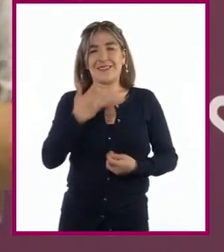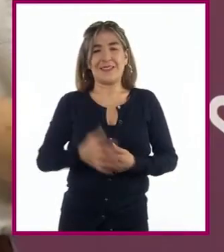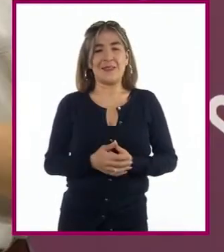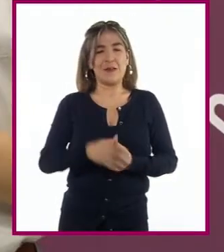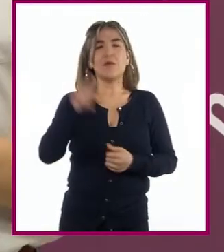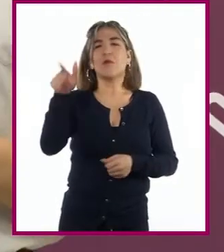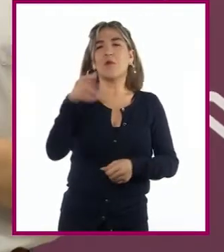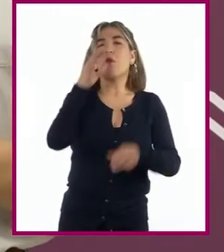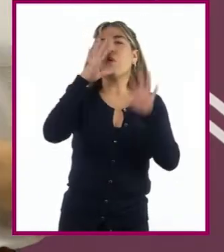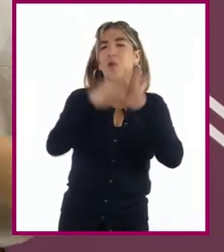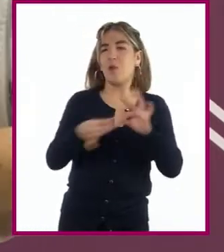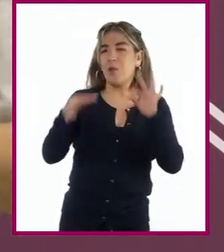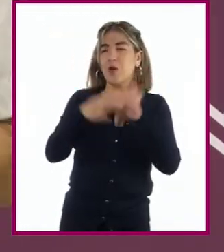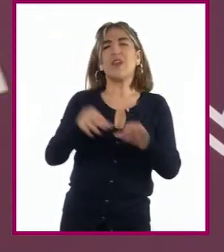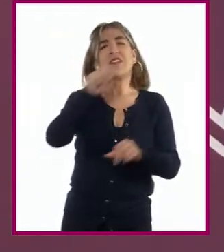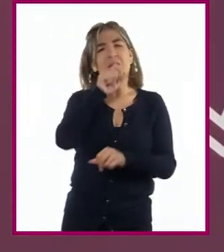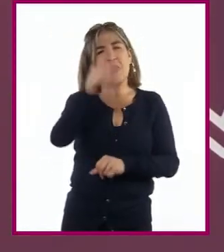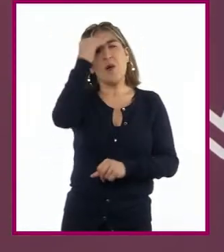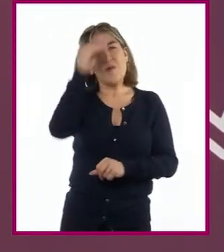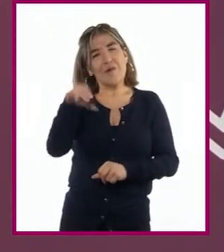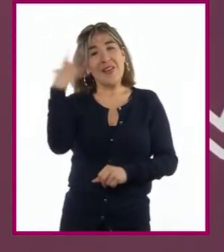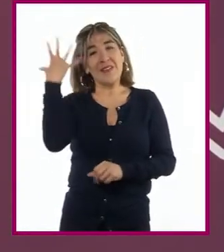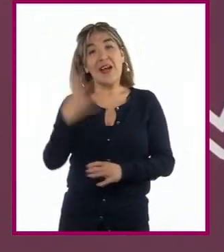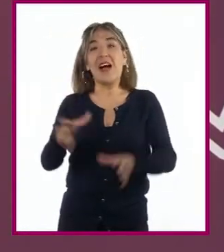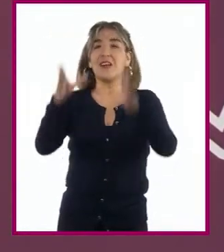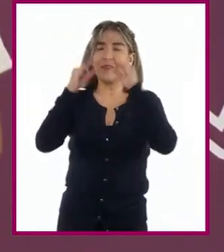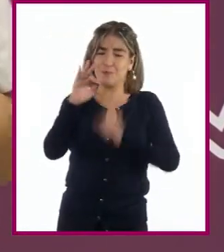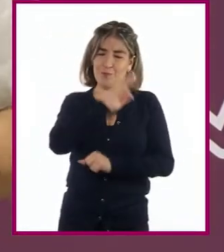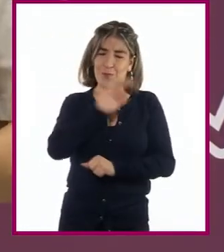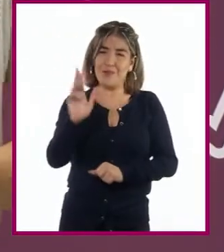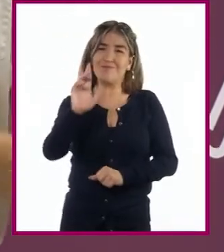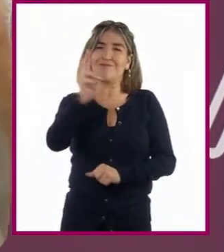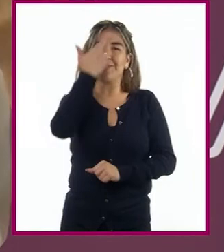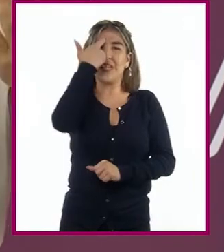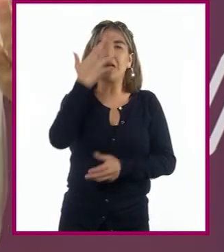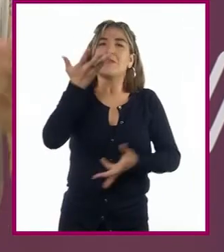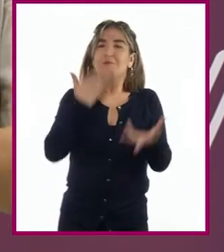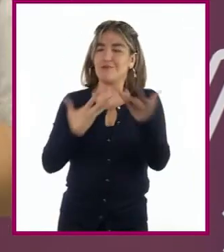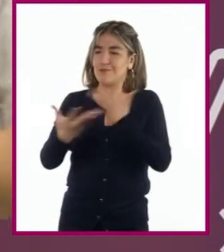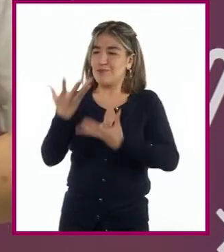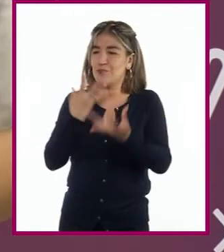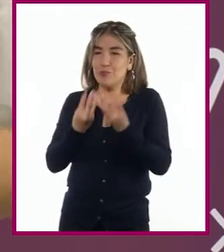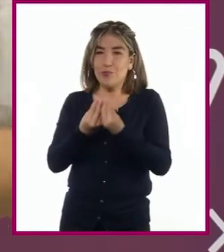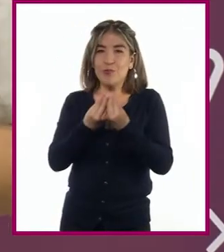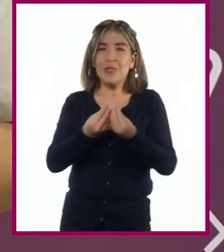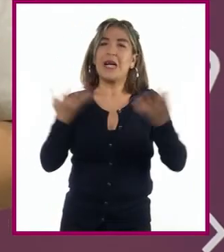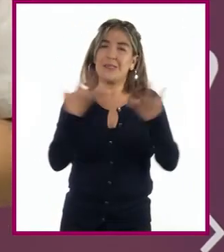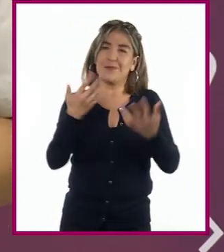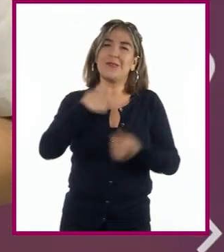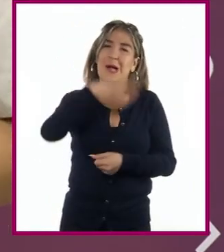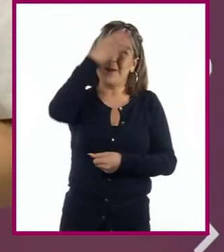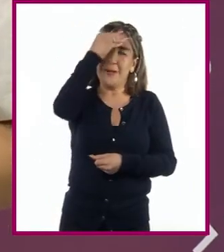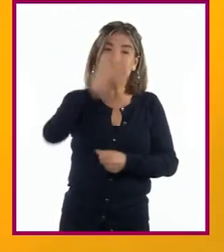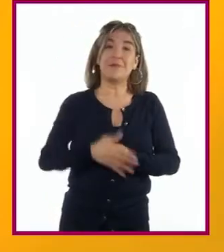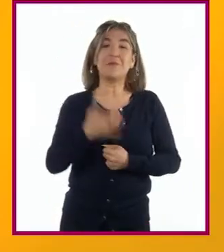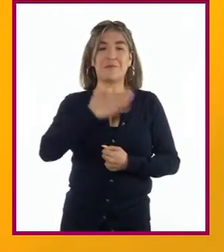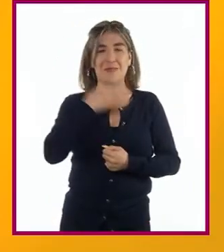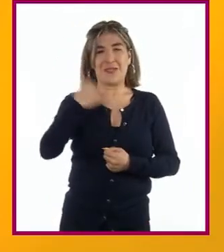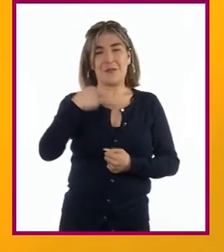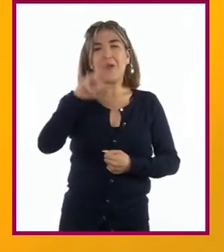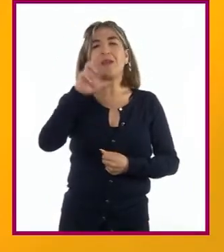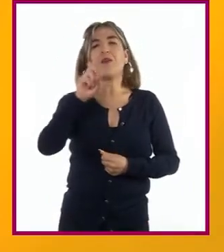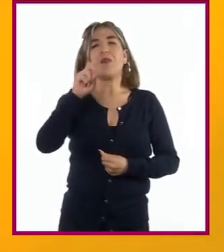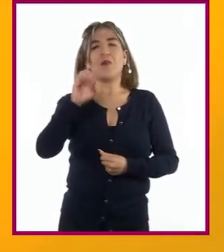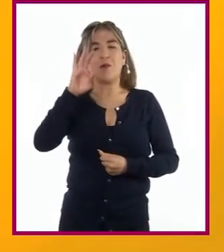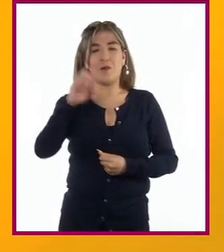Cuéntame y olvido. Enséñame y recuerdo. Involúcrame y aprendo. Yo soy Rodolfo Huitrón. Yo